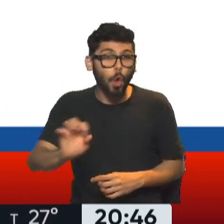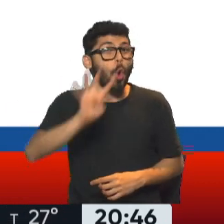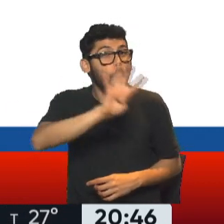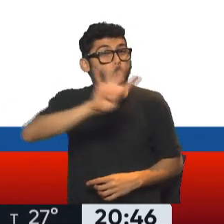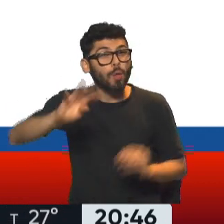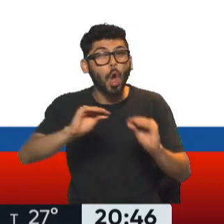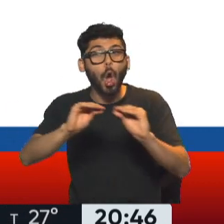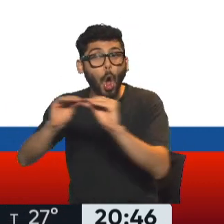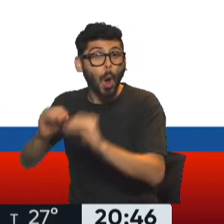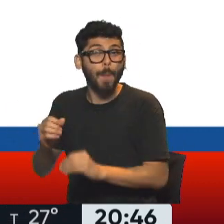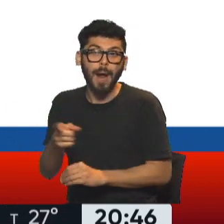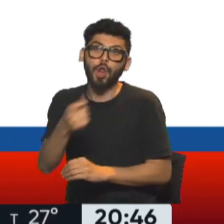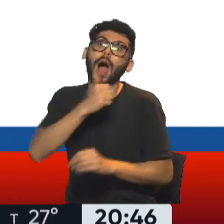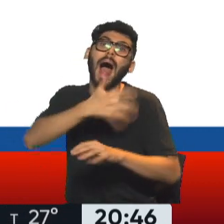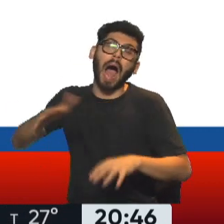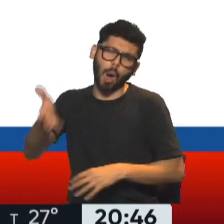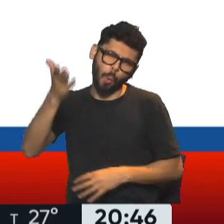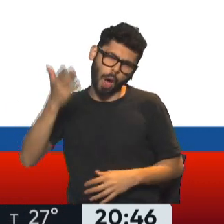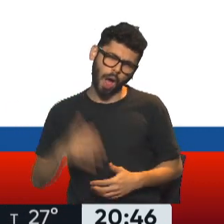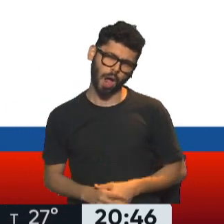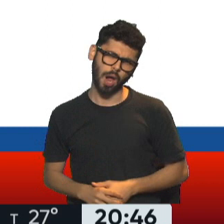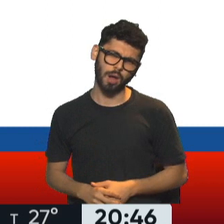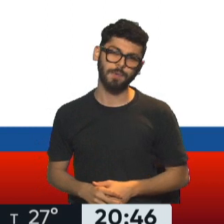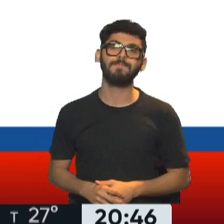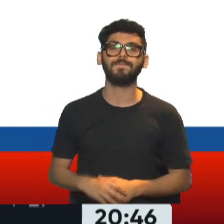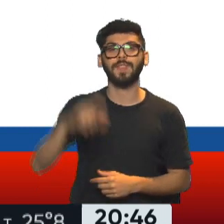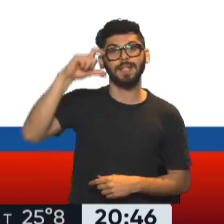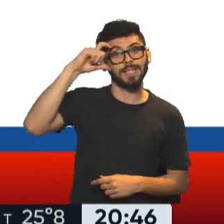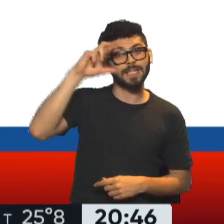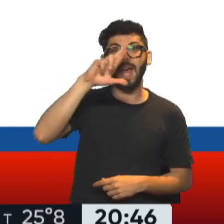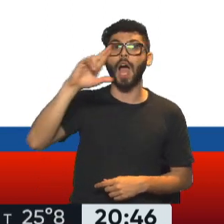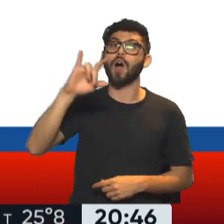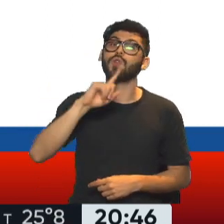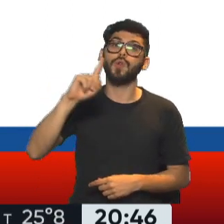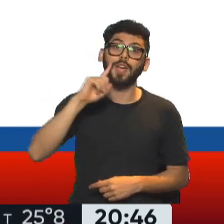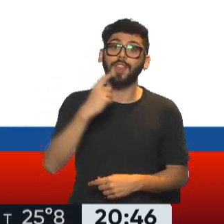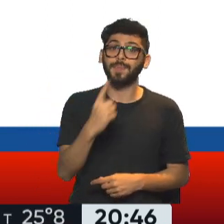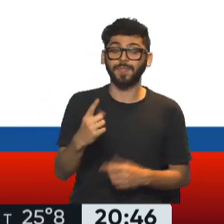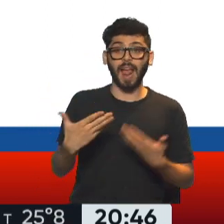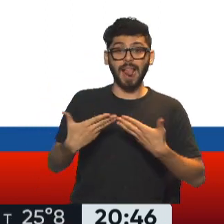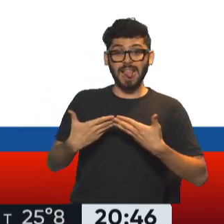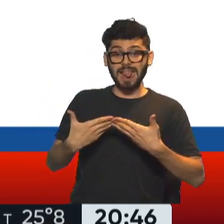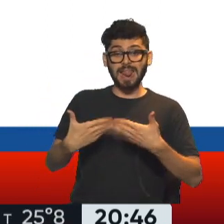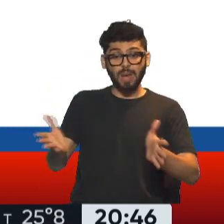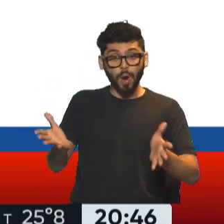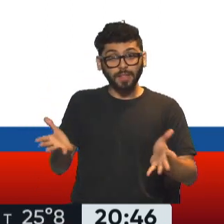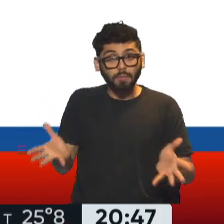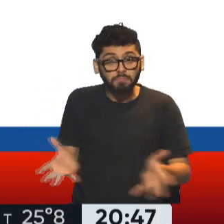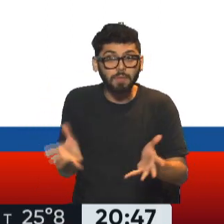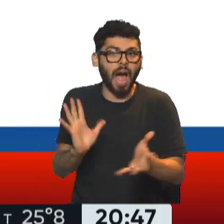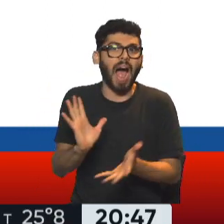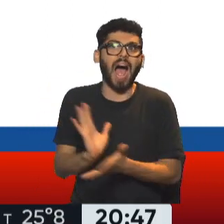44 compatriotas terminaron en el agua. Gabriela Cerruti dice: garantizar la libertad de expresión es parte del Estado de Derecho. Nunca